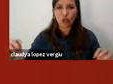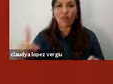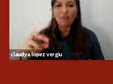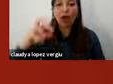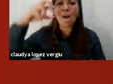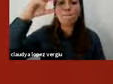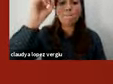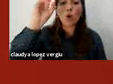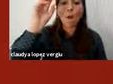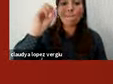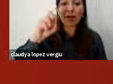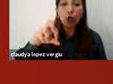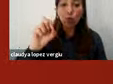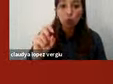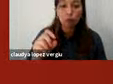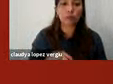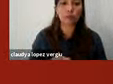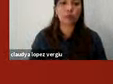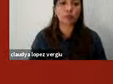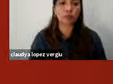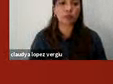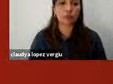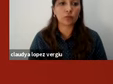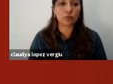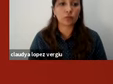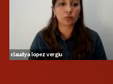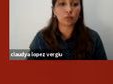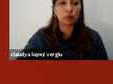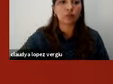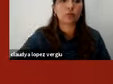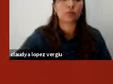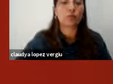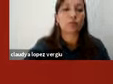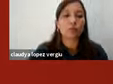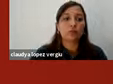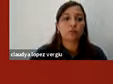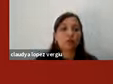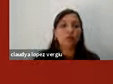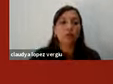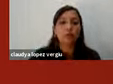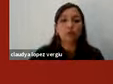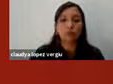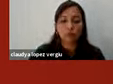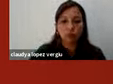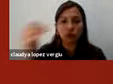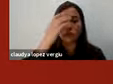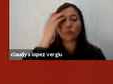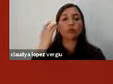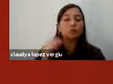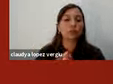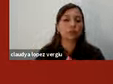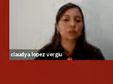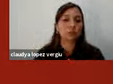oficinas regionales, la dirección de promoción para las inversiones empresariales, y la dirección de las